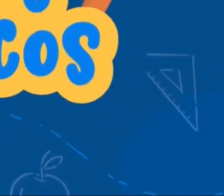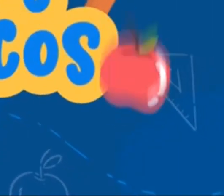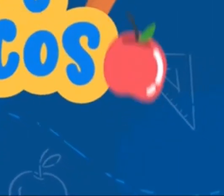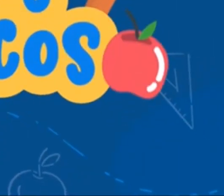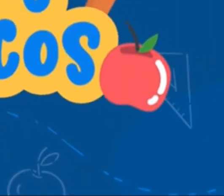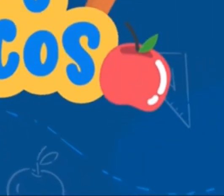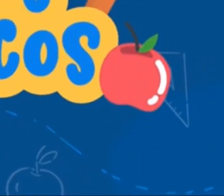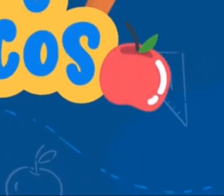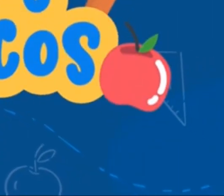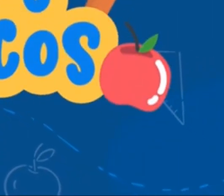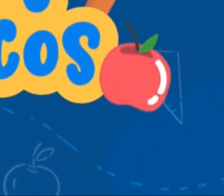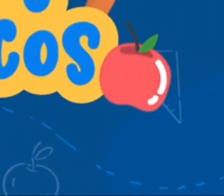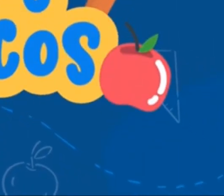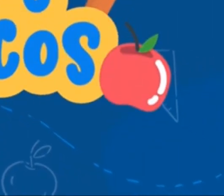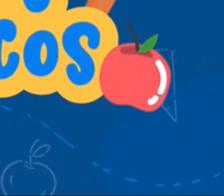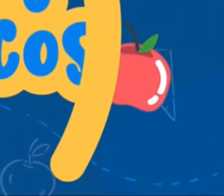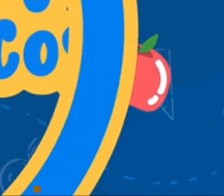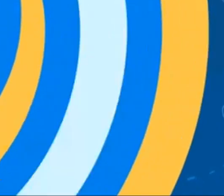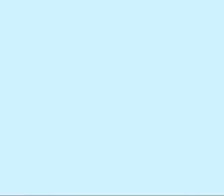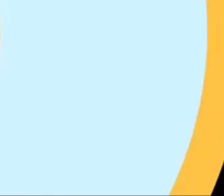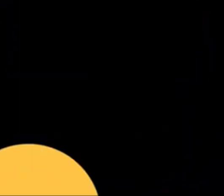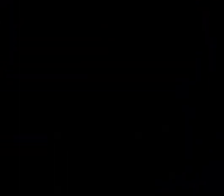Desafíos matemáticos.